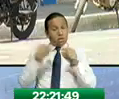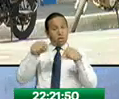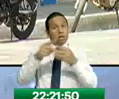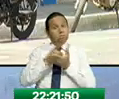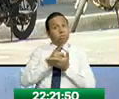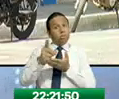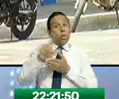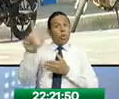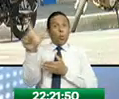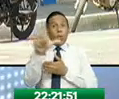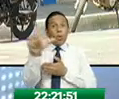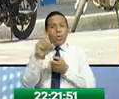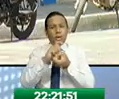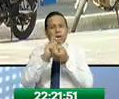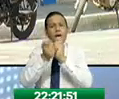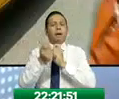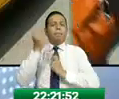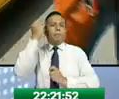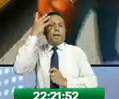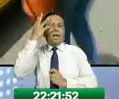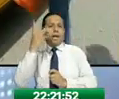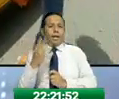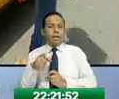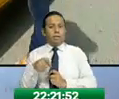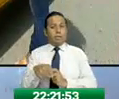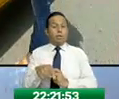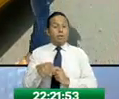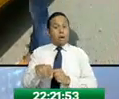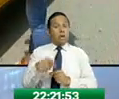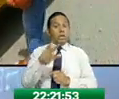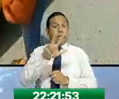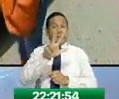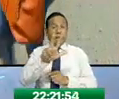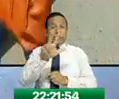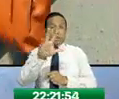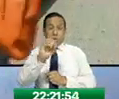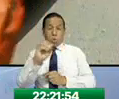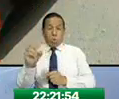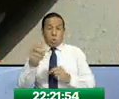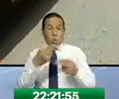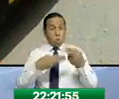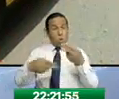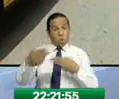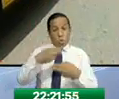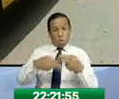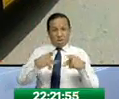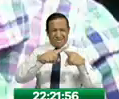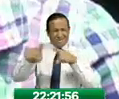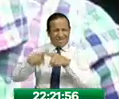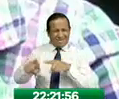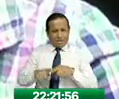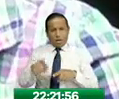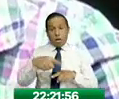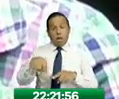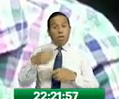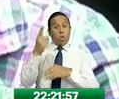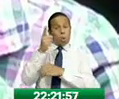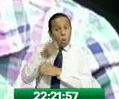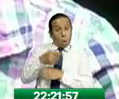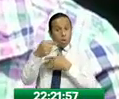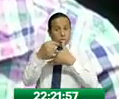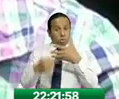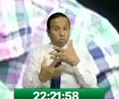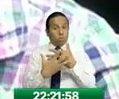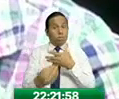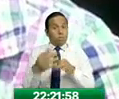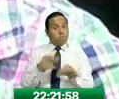ello, 350 locales catastrados deberán cumplir con los protocolos de bioseguridad. Pues ellos ya